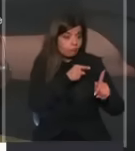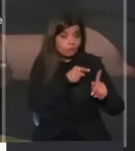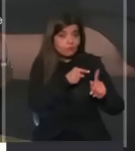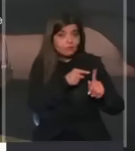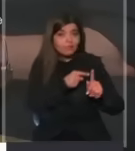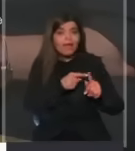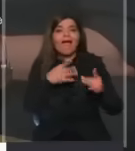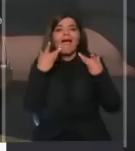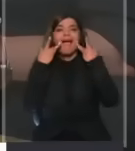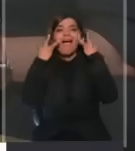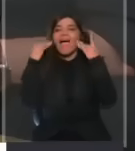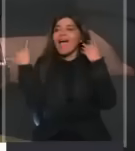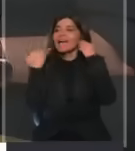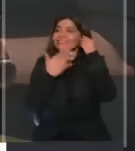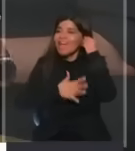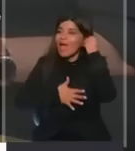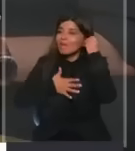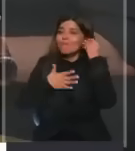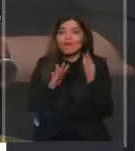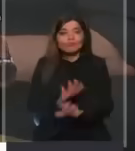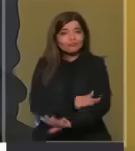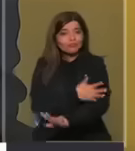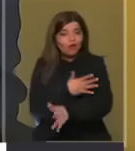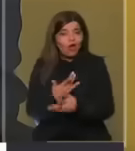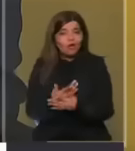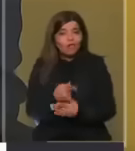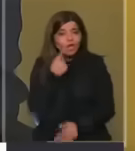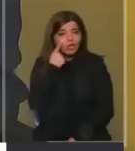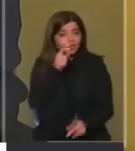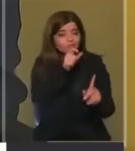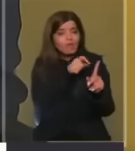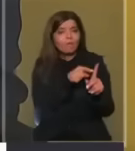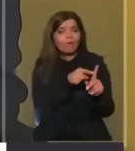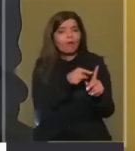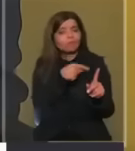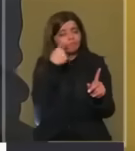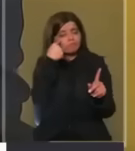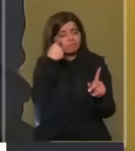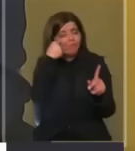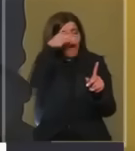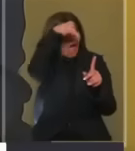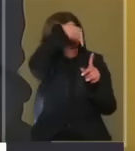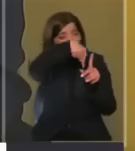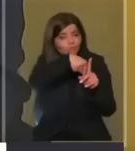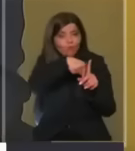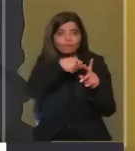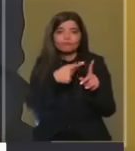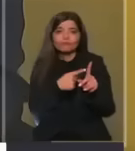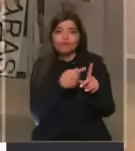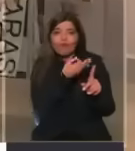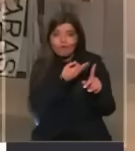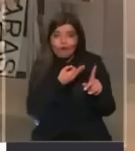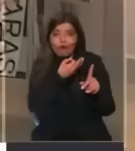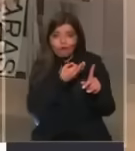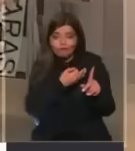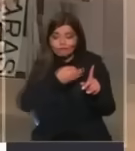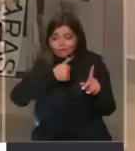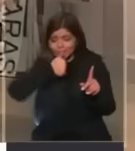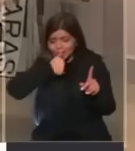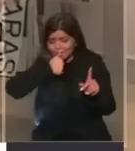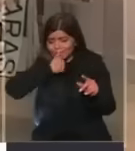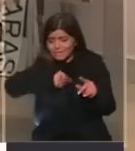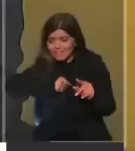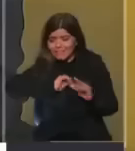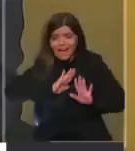hartas risas, con harta emoción, donde conocimos un Tony más profundo, donde nos habló de sus emociones. Más íntimo, donde, tal vez. Ah, sí, sí.